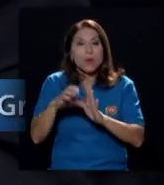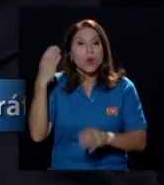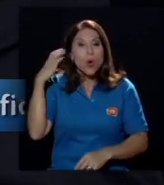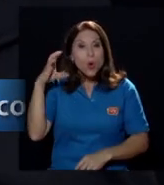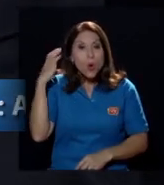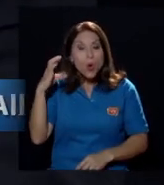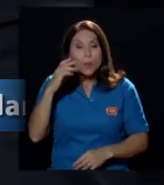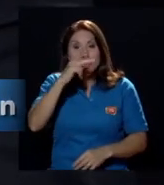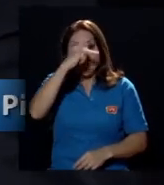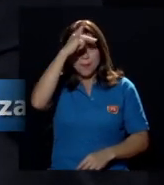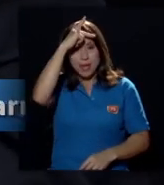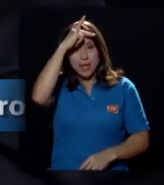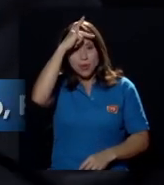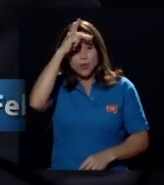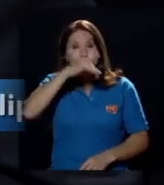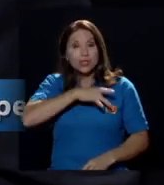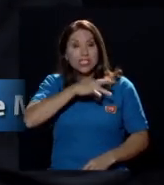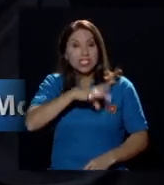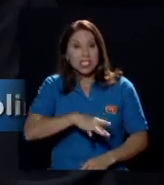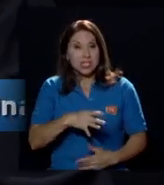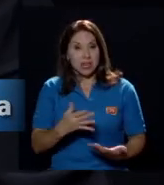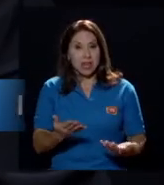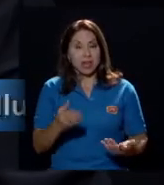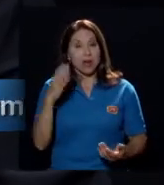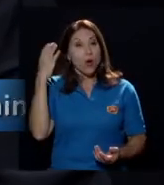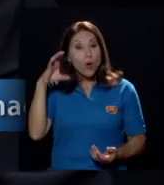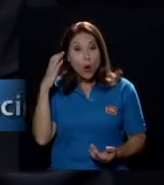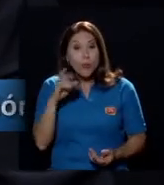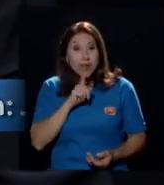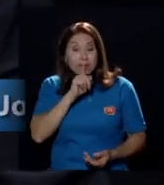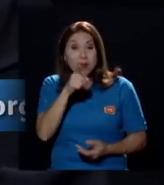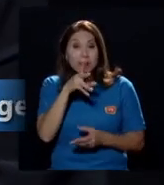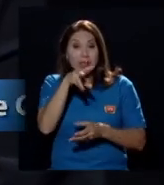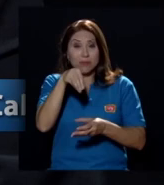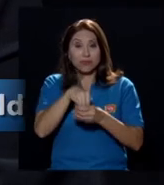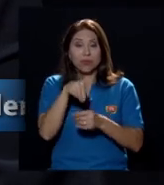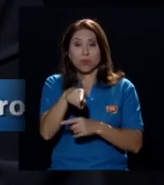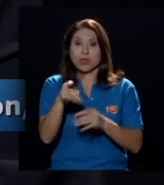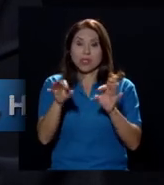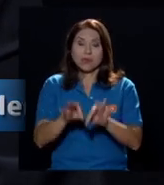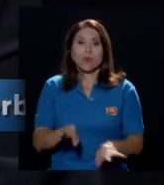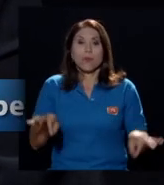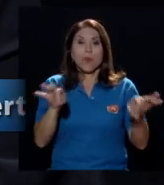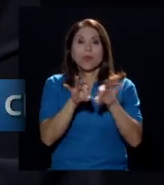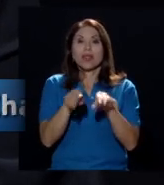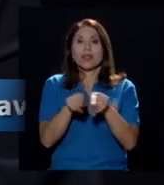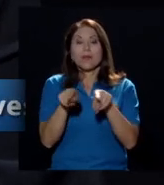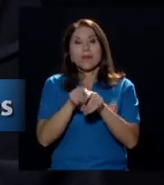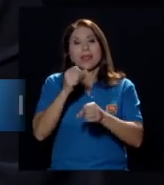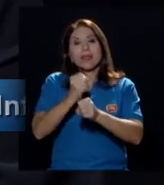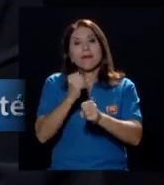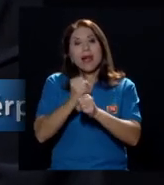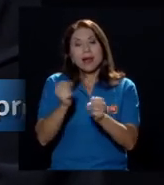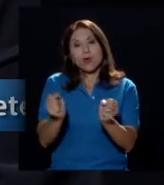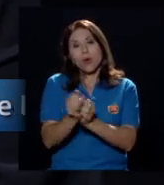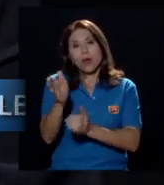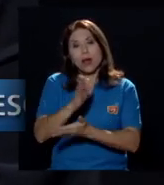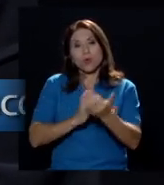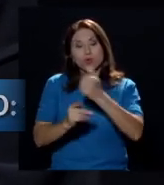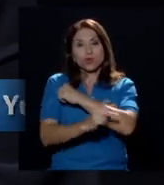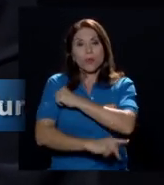Colombia, en esa integración. Y eso me parece importante. Y trabajar con algunos países